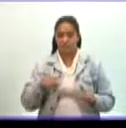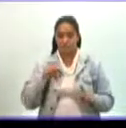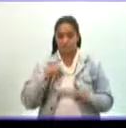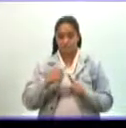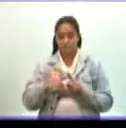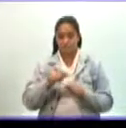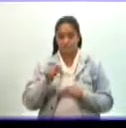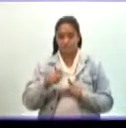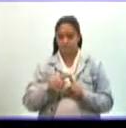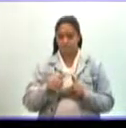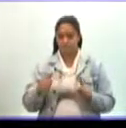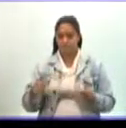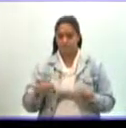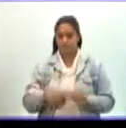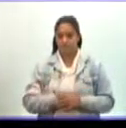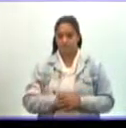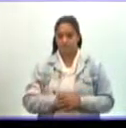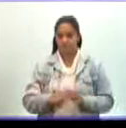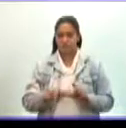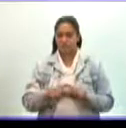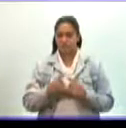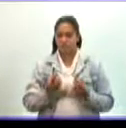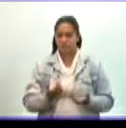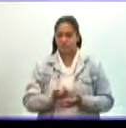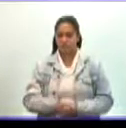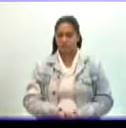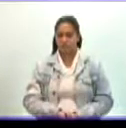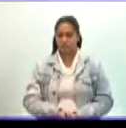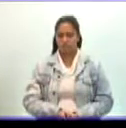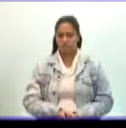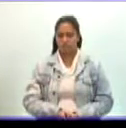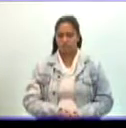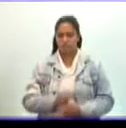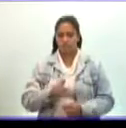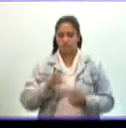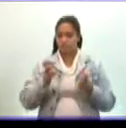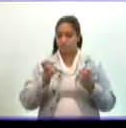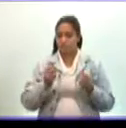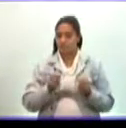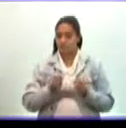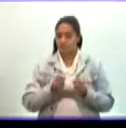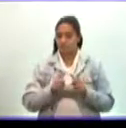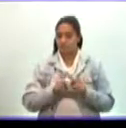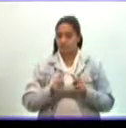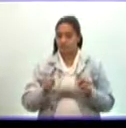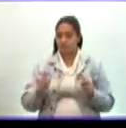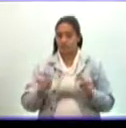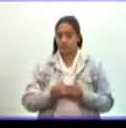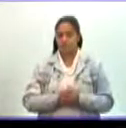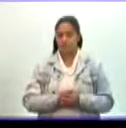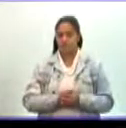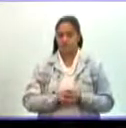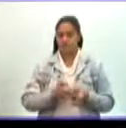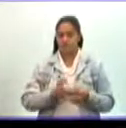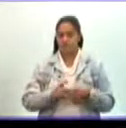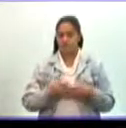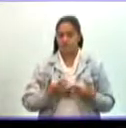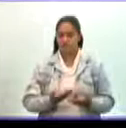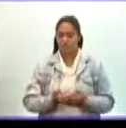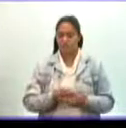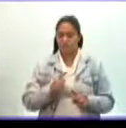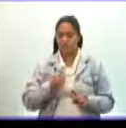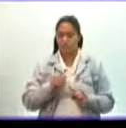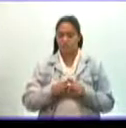de segmentos. ¿Por qué? Porque usted va a calcular un segmento que está formado por la suma de